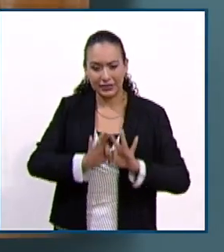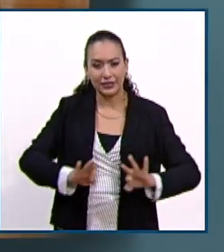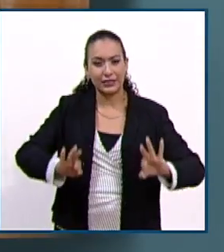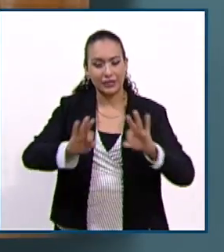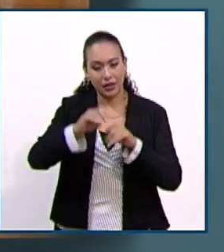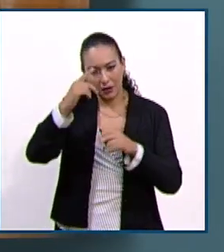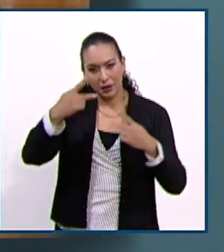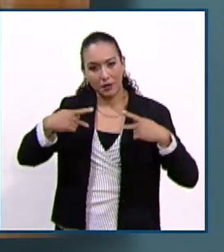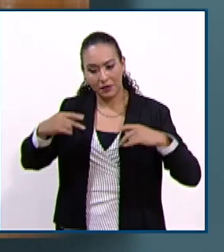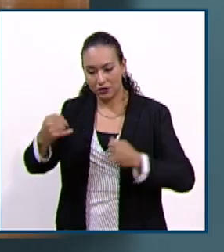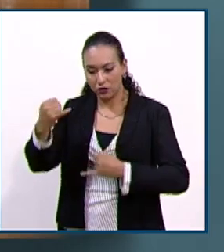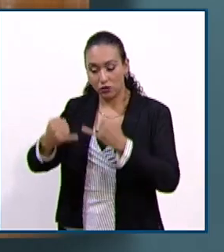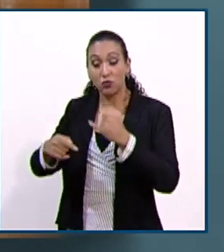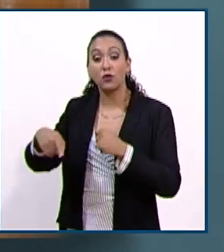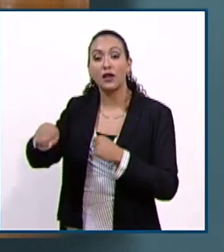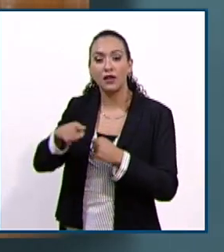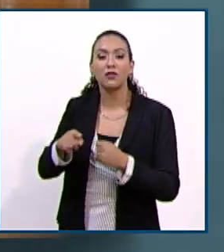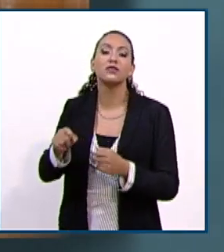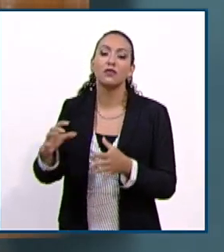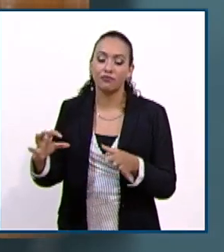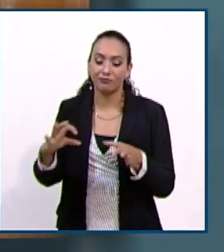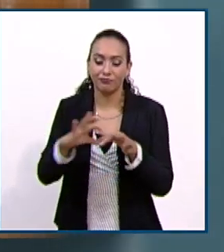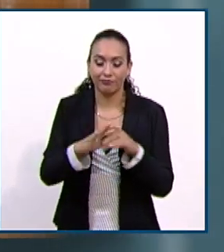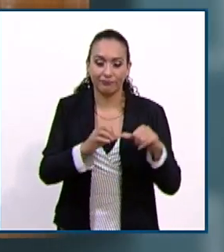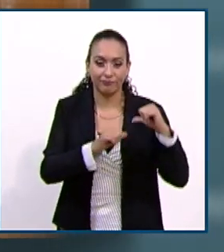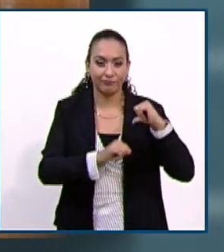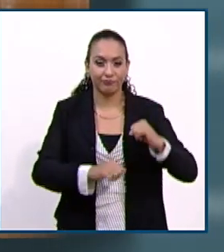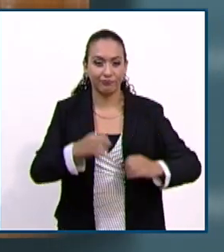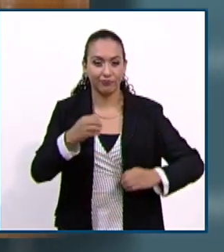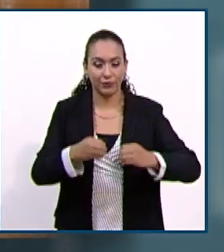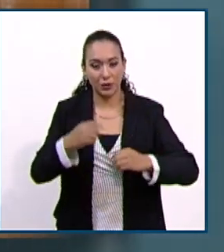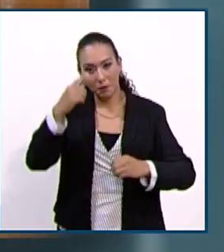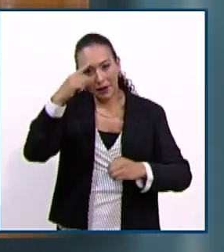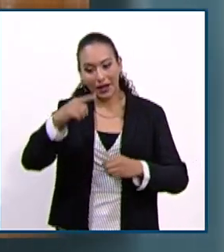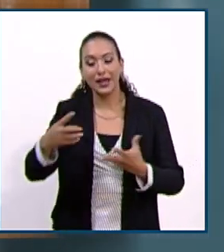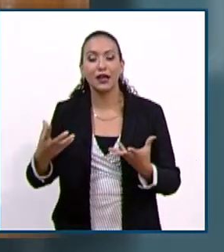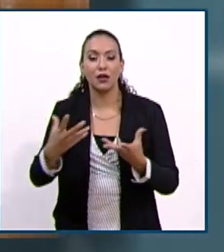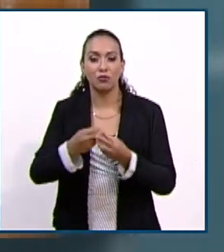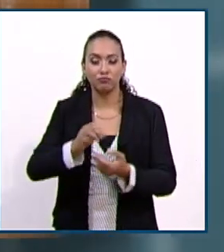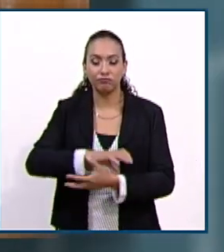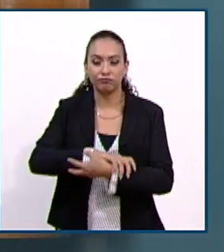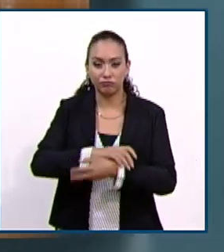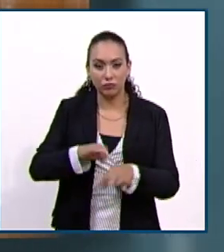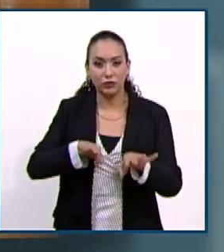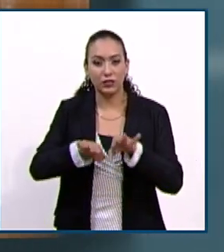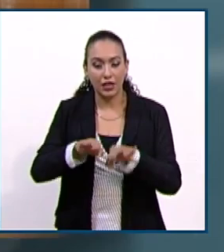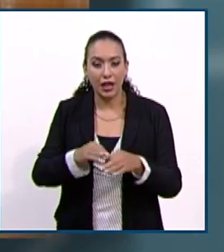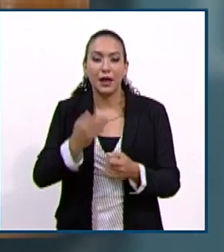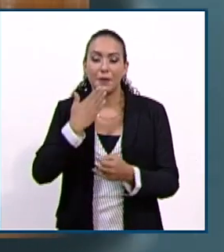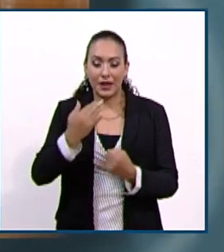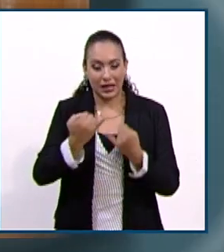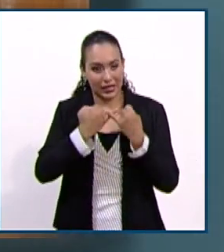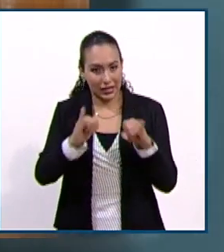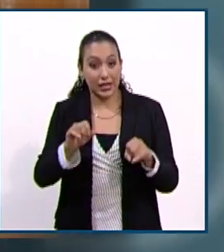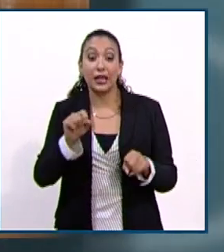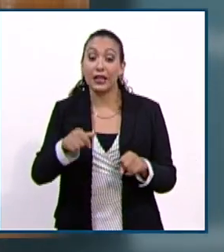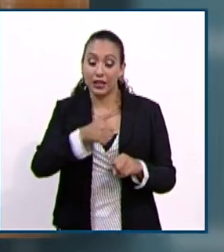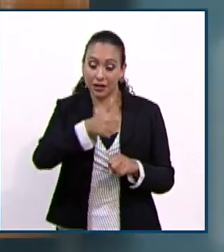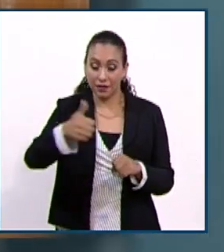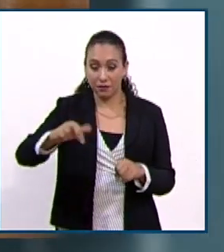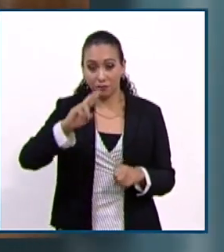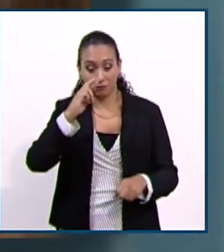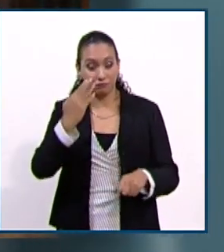juzgadores para que el Poder Judicial se consolide como un ente fuerte, independiente, autónomo y responsable.